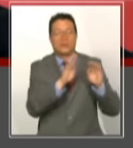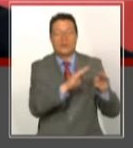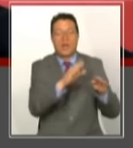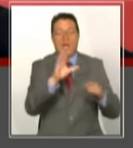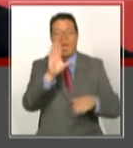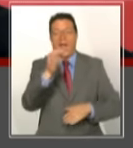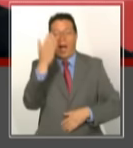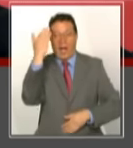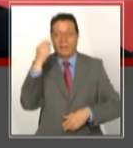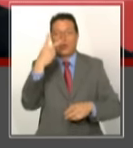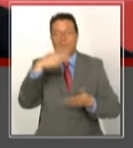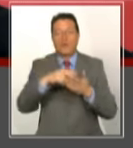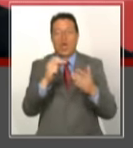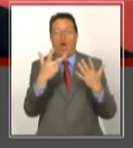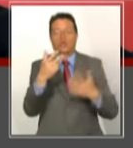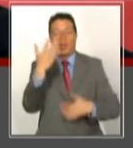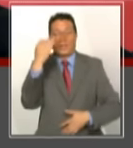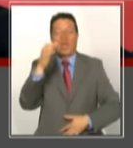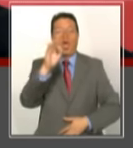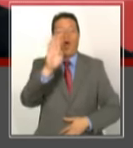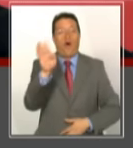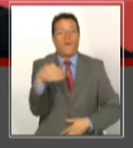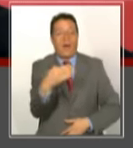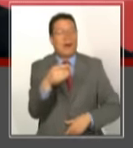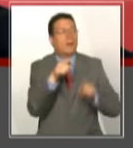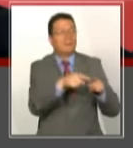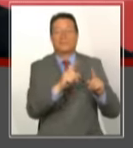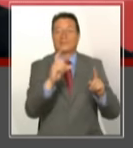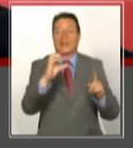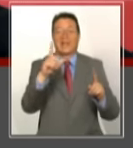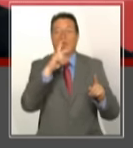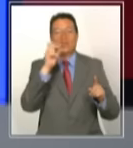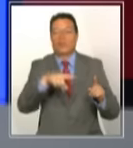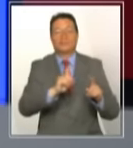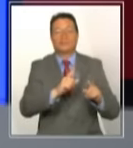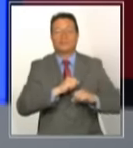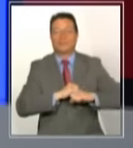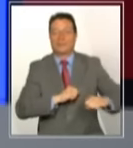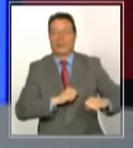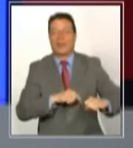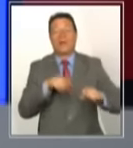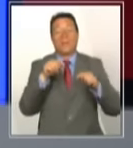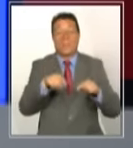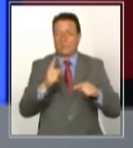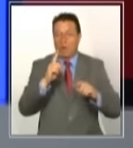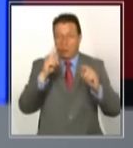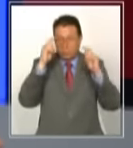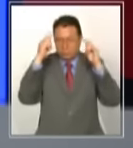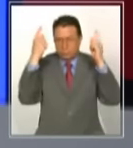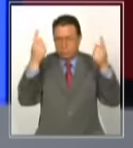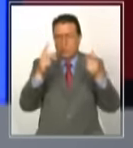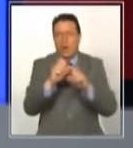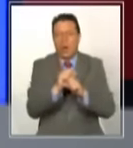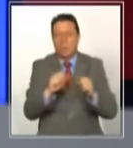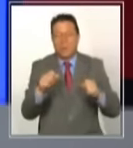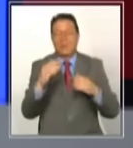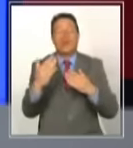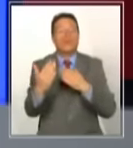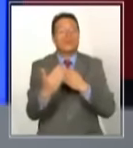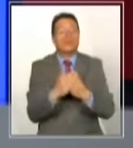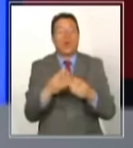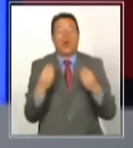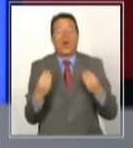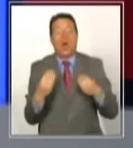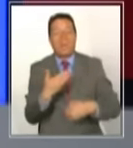apoyo de 2008 o 2012. Pero lo que no podemos predecir ni imaginar es cómo va a ejercer Trump